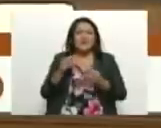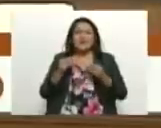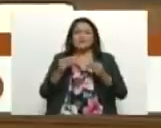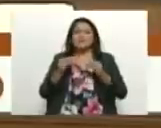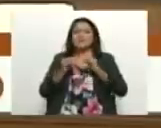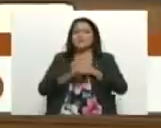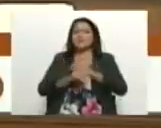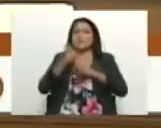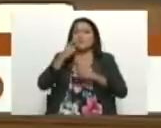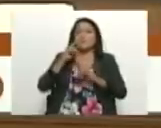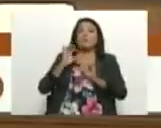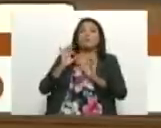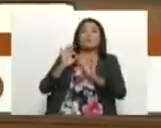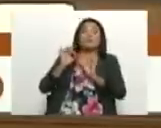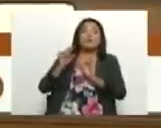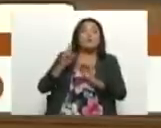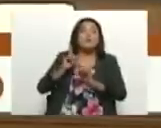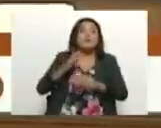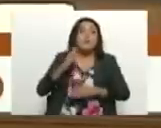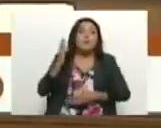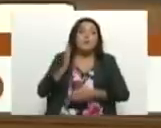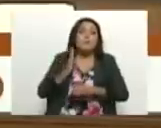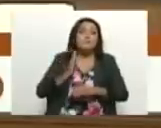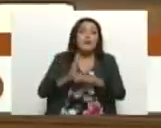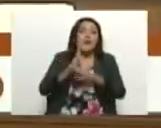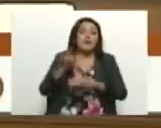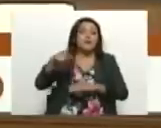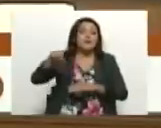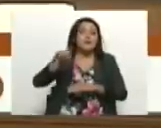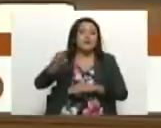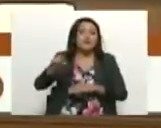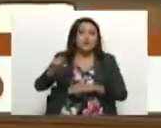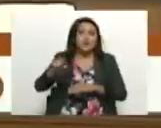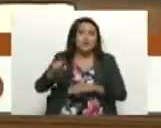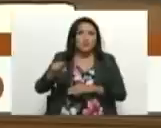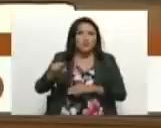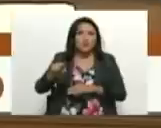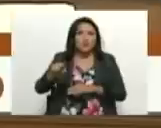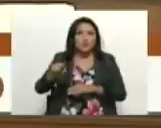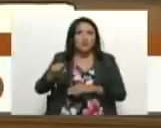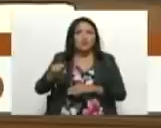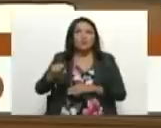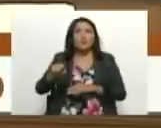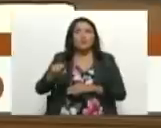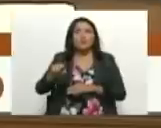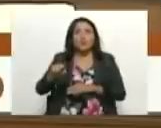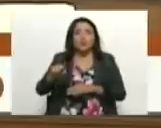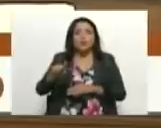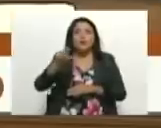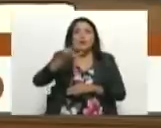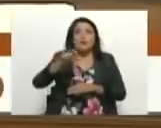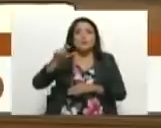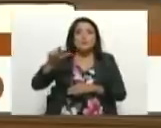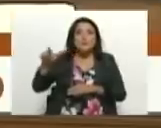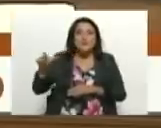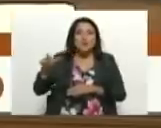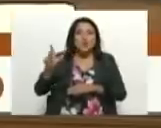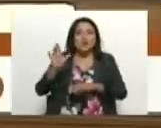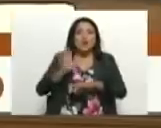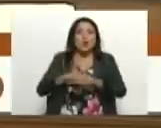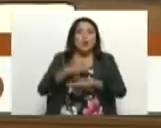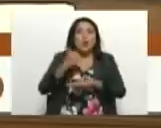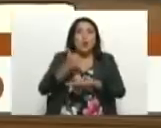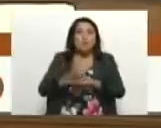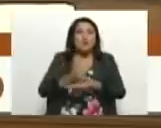Entonces hay que ponerle un freno a eso. Quien sepa, quien incurre en delitos